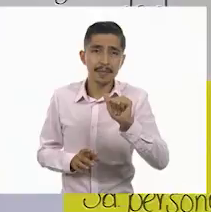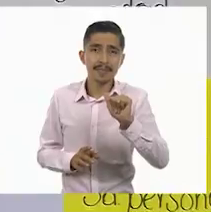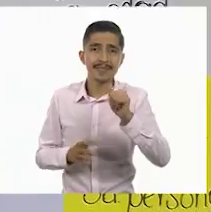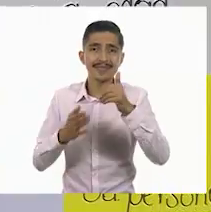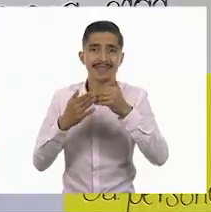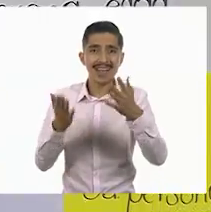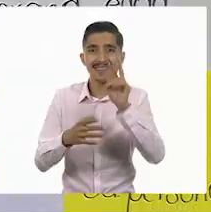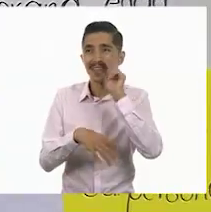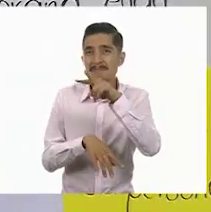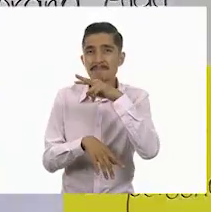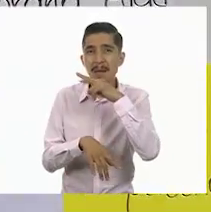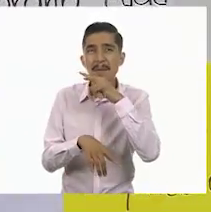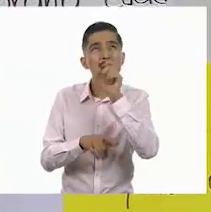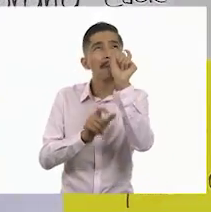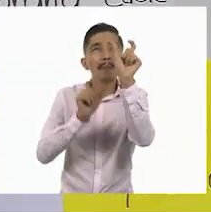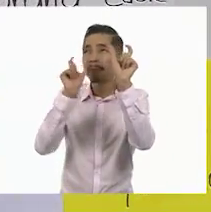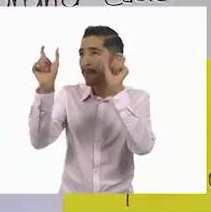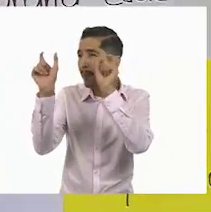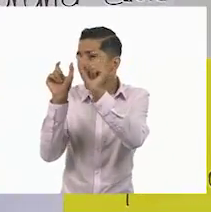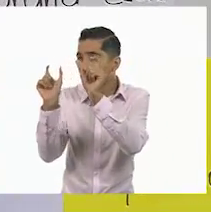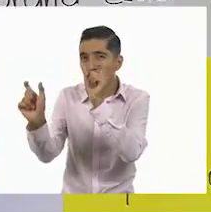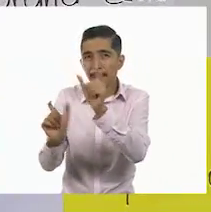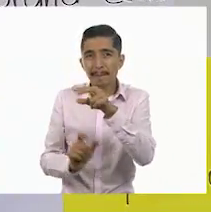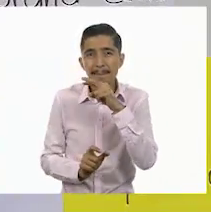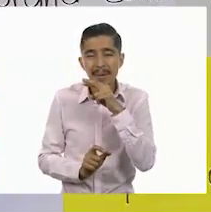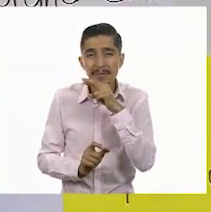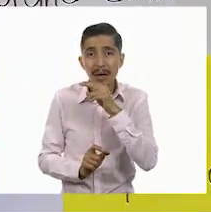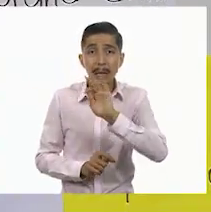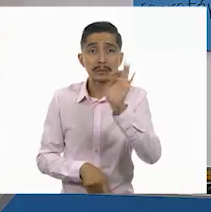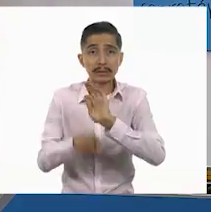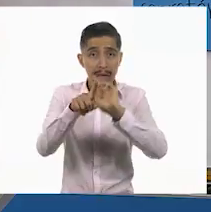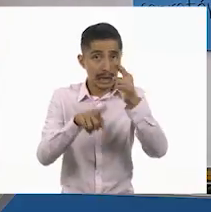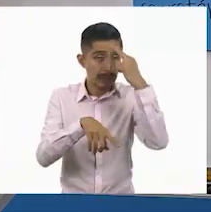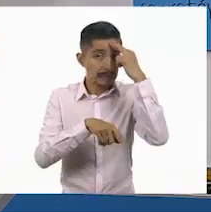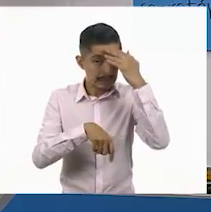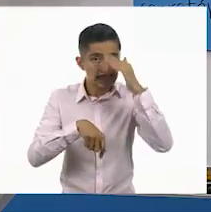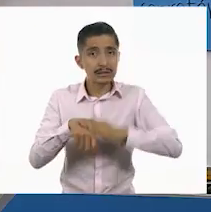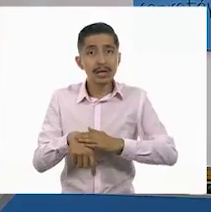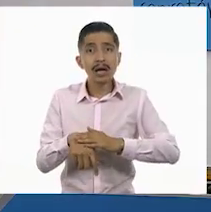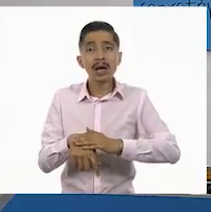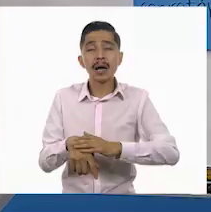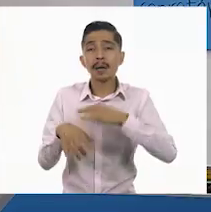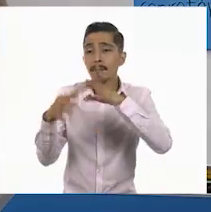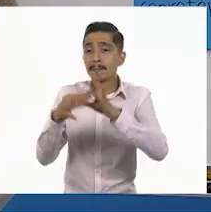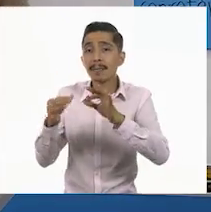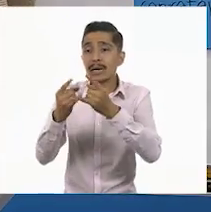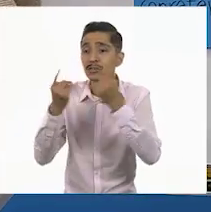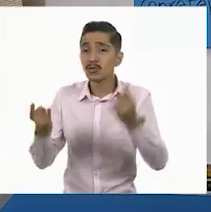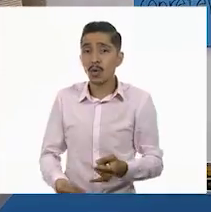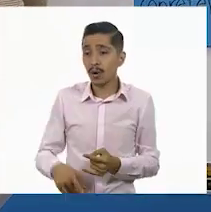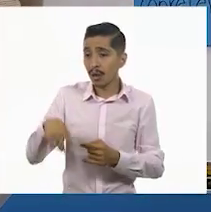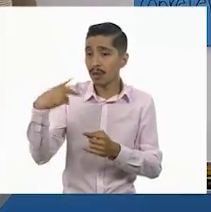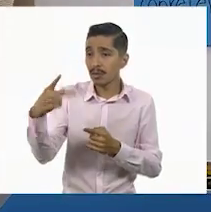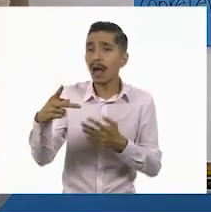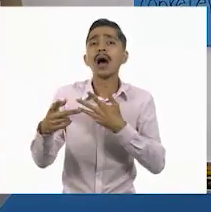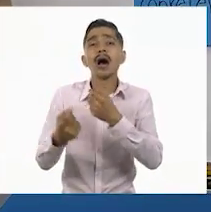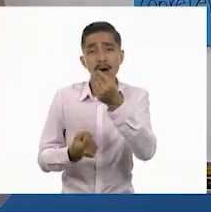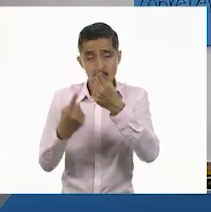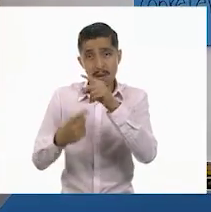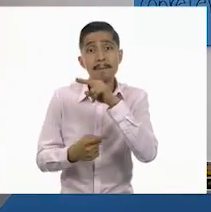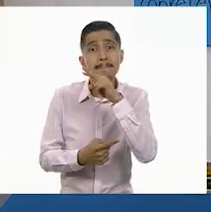presentes, pero ahora tenemos que recordar que si estamos hablando de una biografía, van a existir verbos